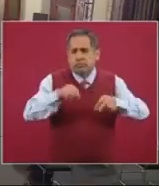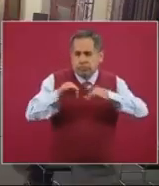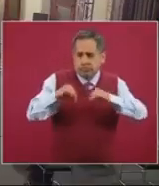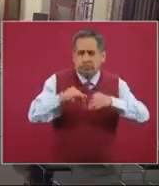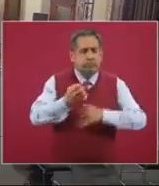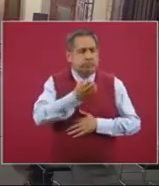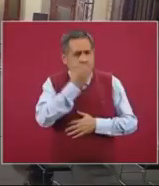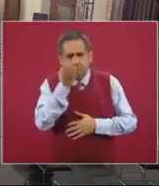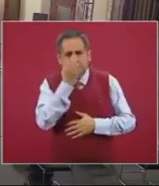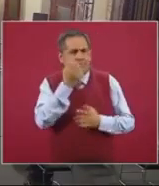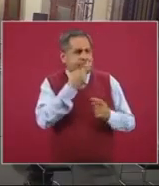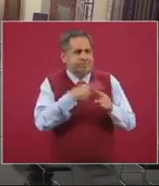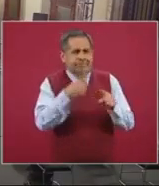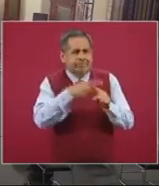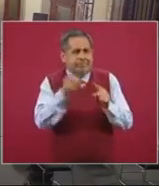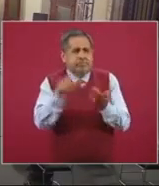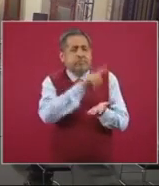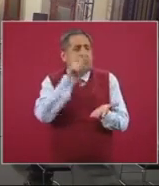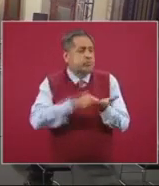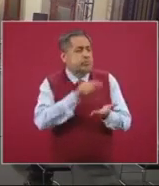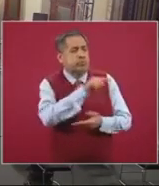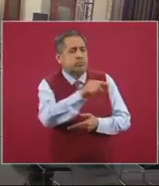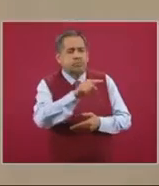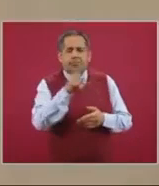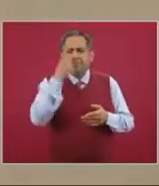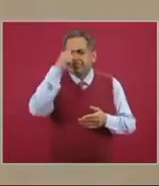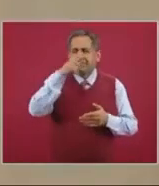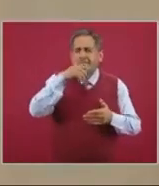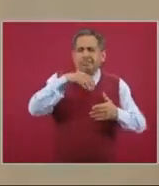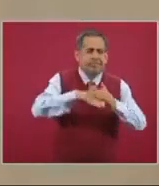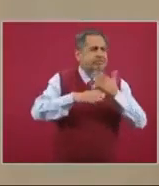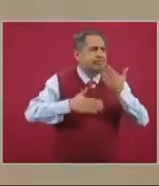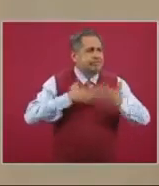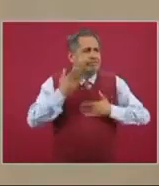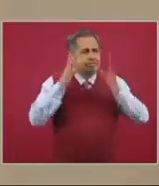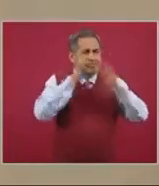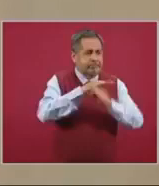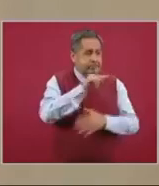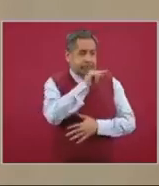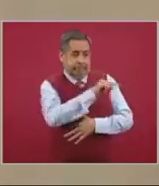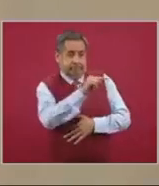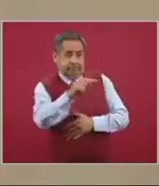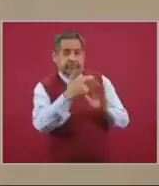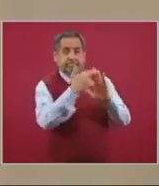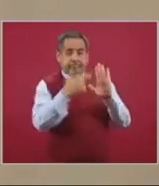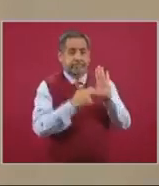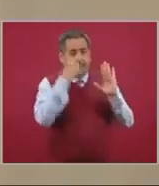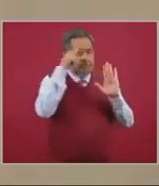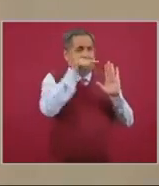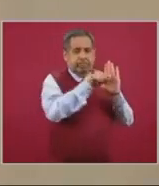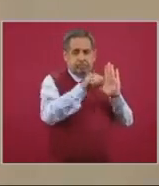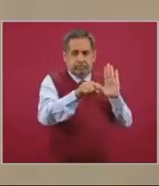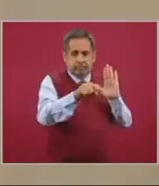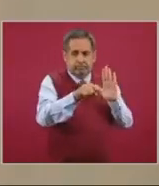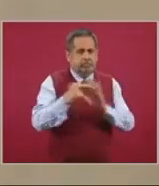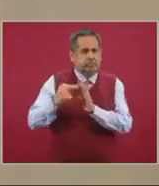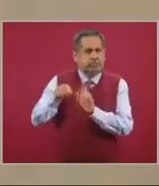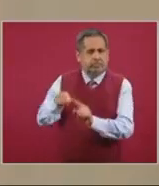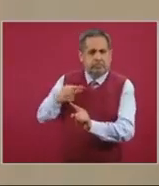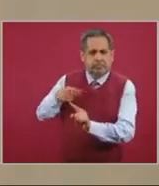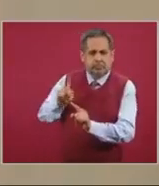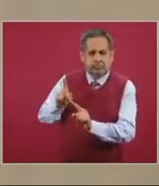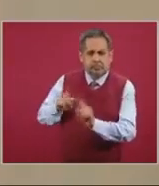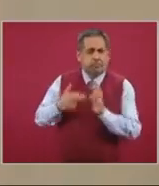y diversas modalidades de la recreación o de la actividad social. Y esta segunda modalidad